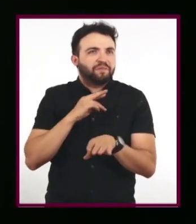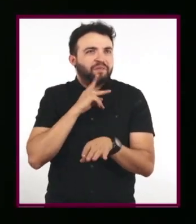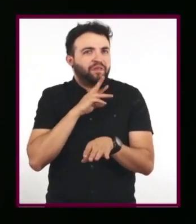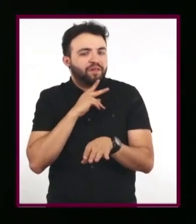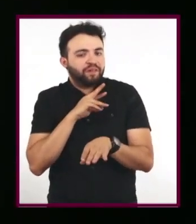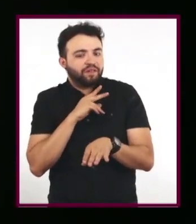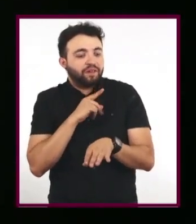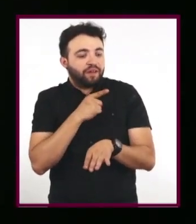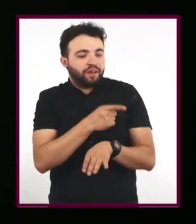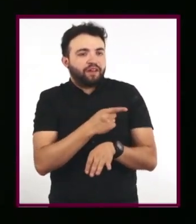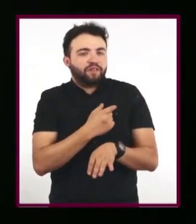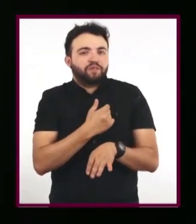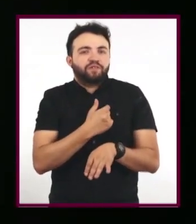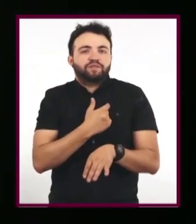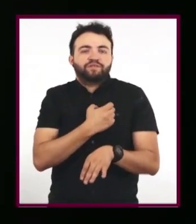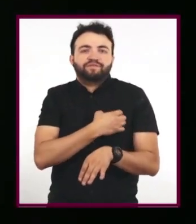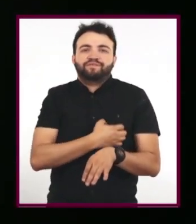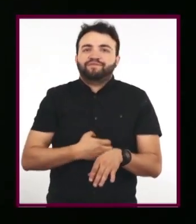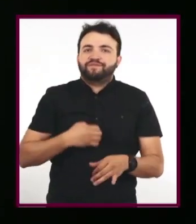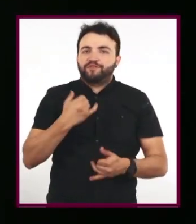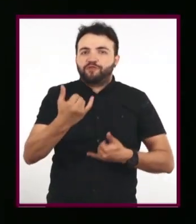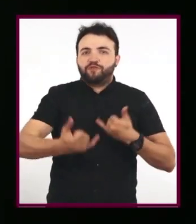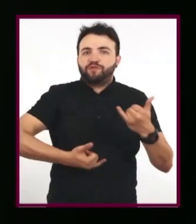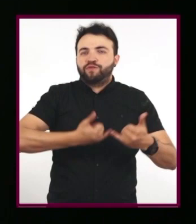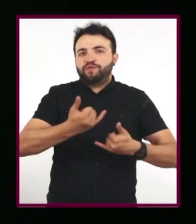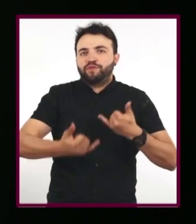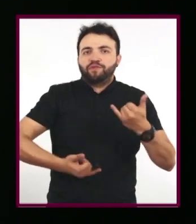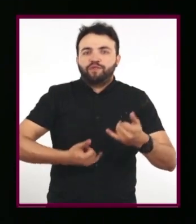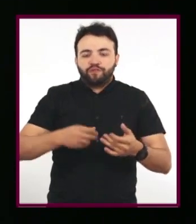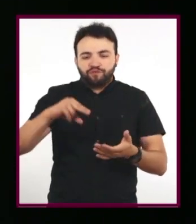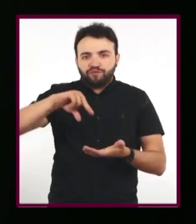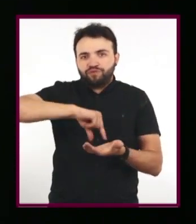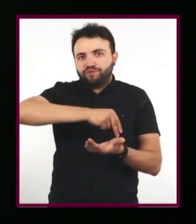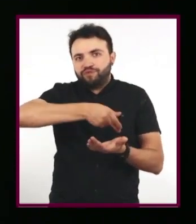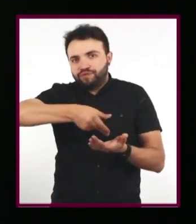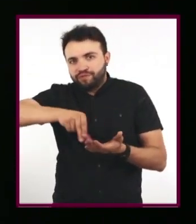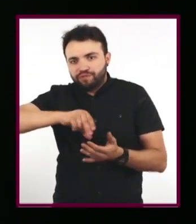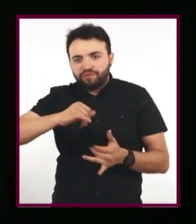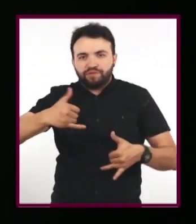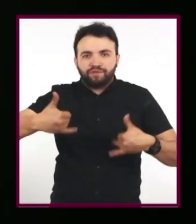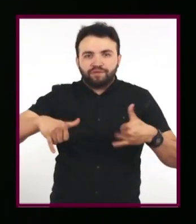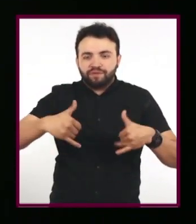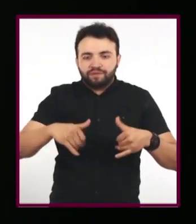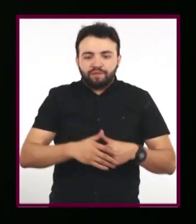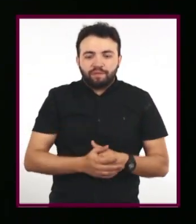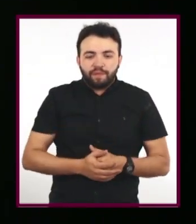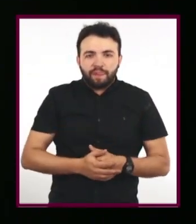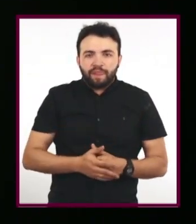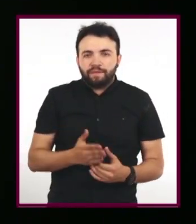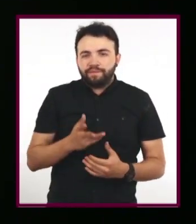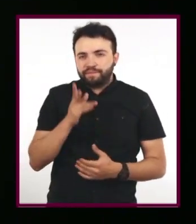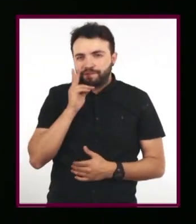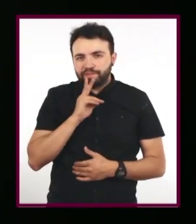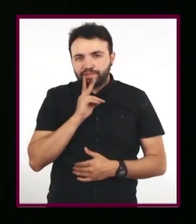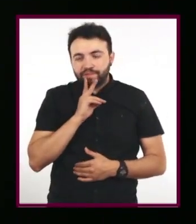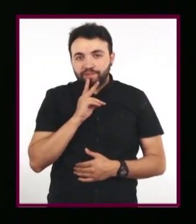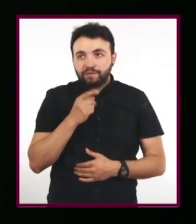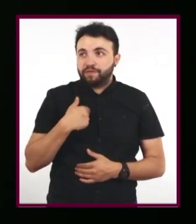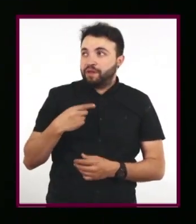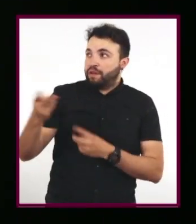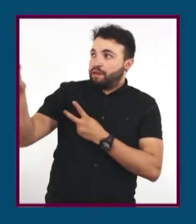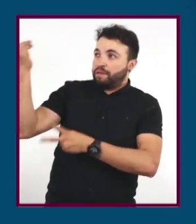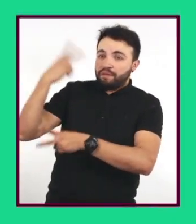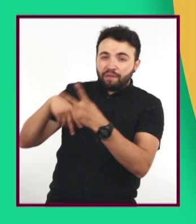Y él, jugando con sus muñecos y sus coches. A ver, pequeño, ¿para eso viene el tiempo? ¿Para